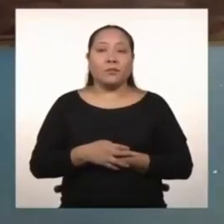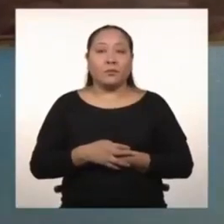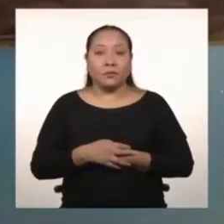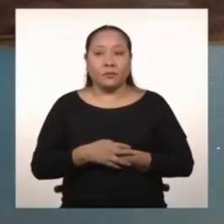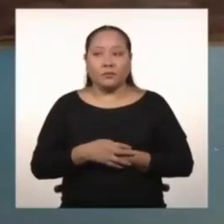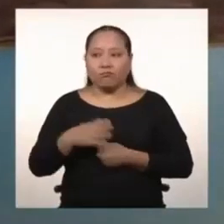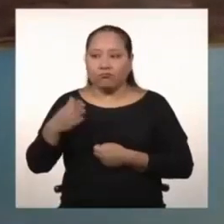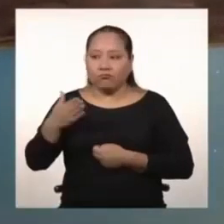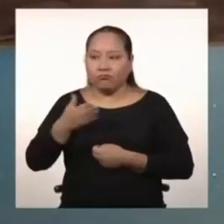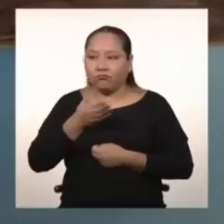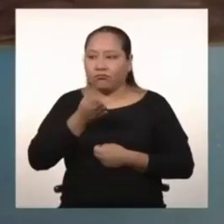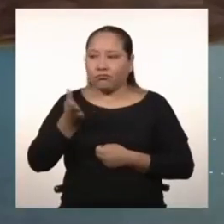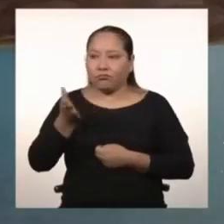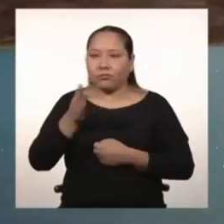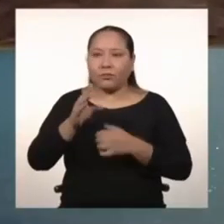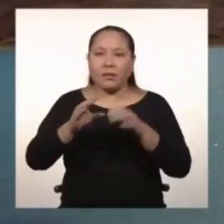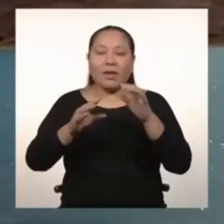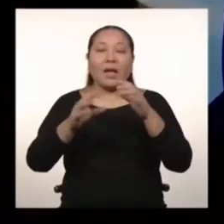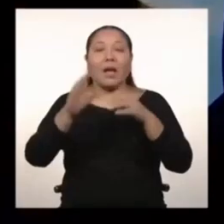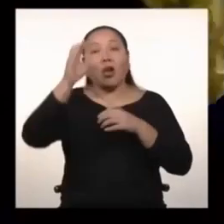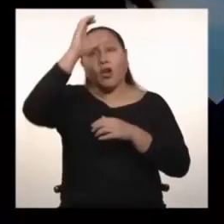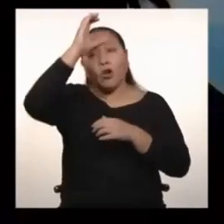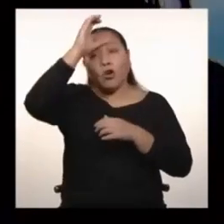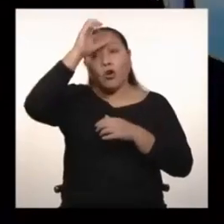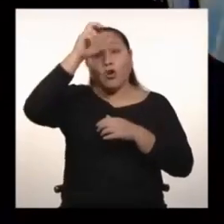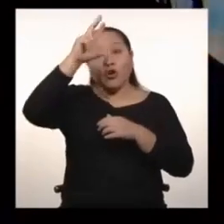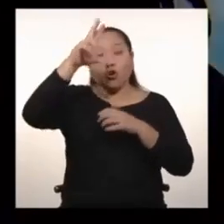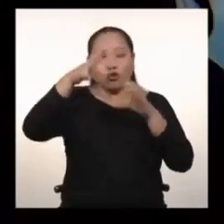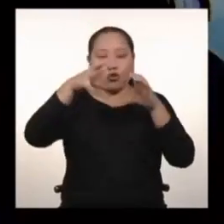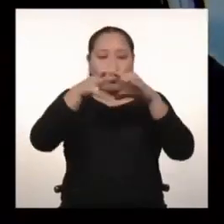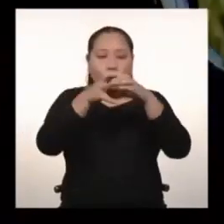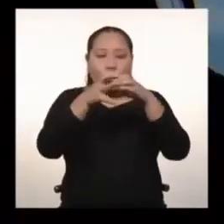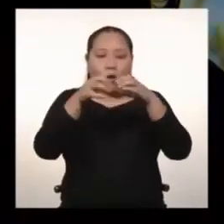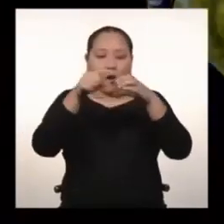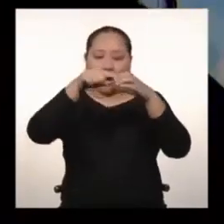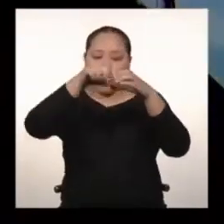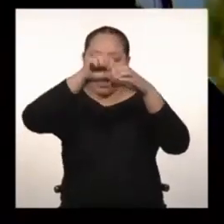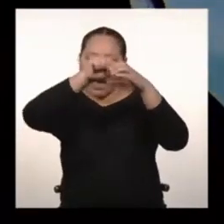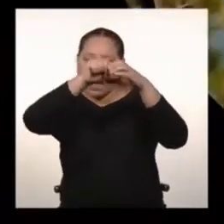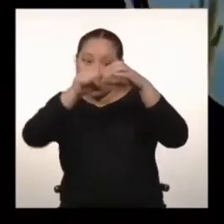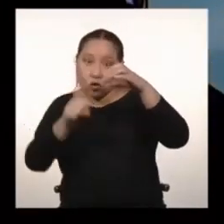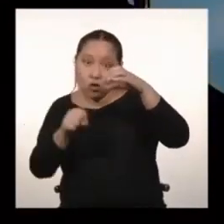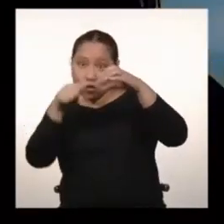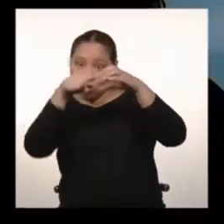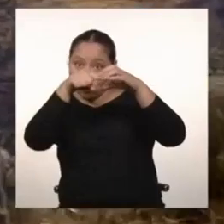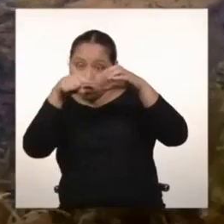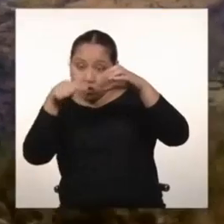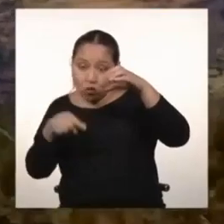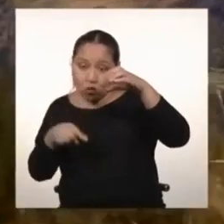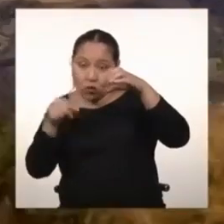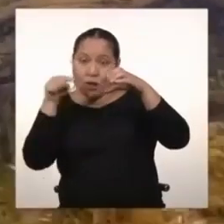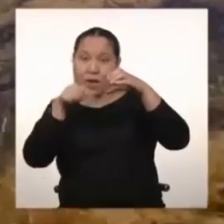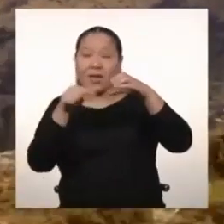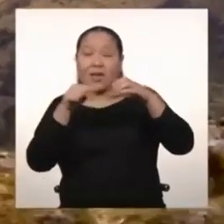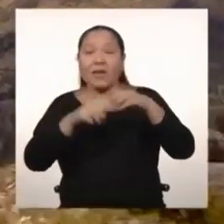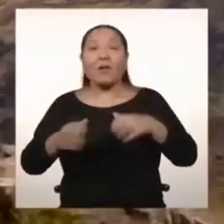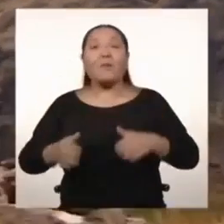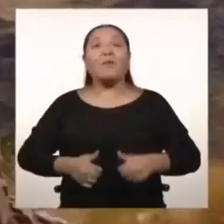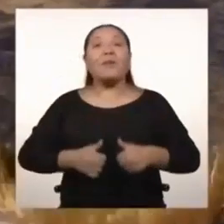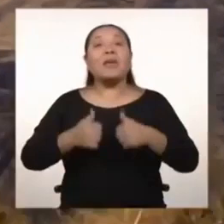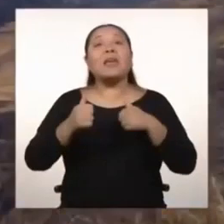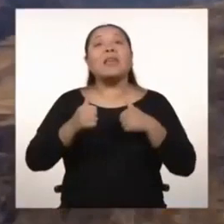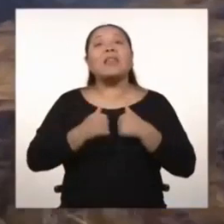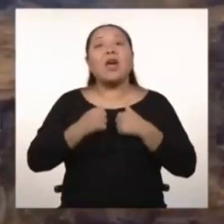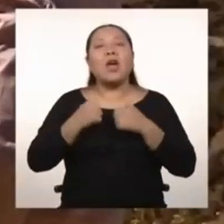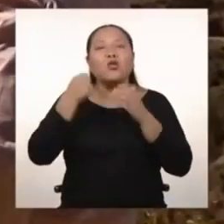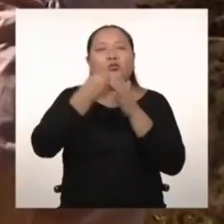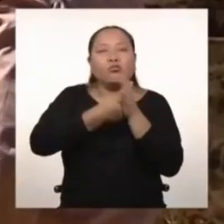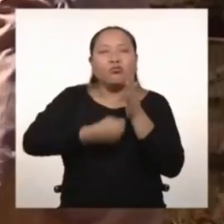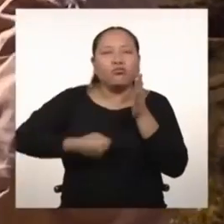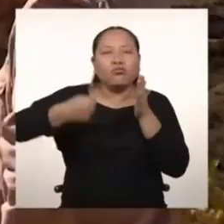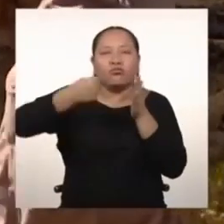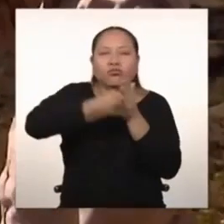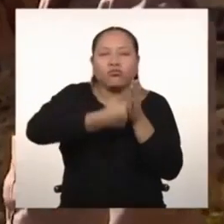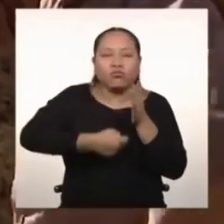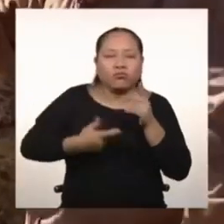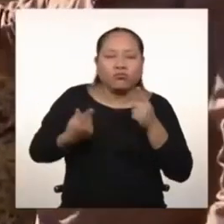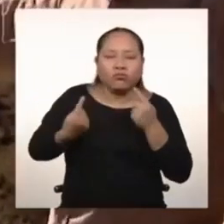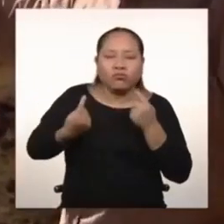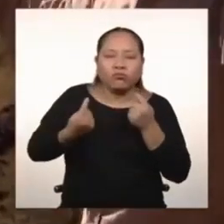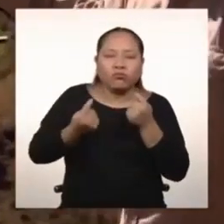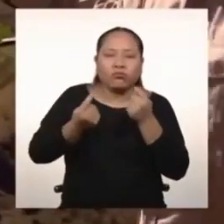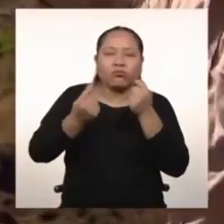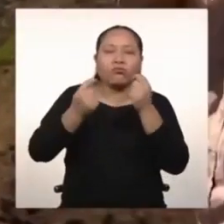Emprendemos ruta hacia el sur del Cusco, que fue el escenario de la vida y lucha de Túpac Amaru, y el primer lugar será su pueblo natal.